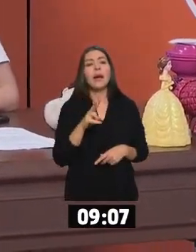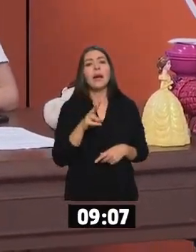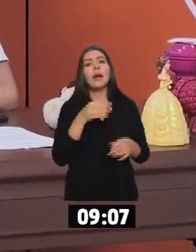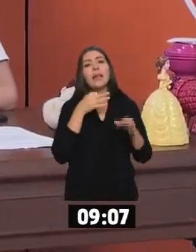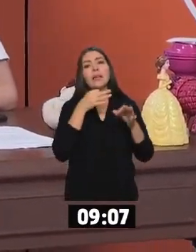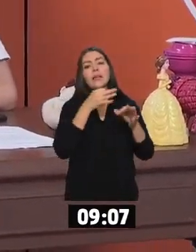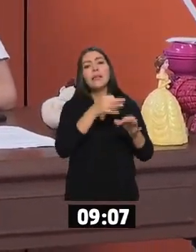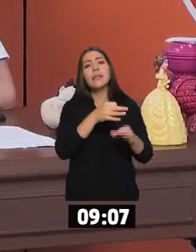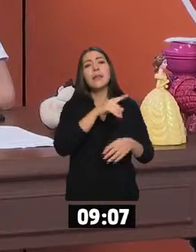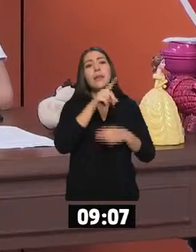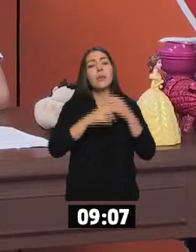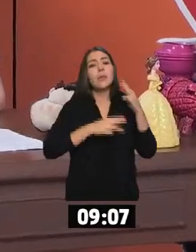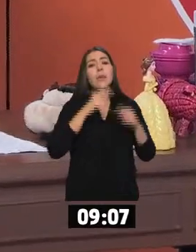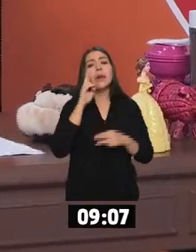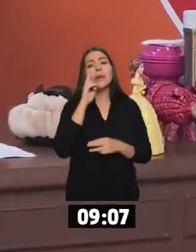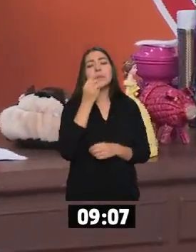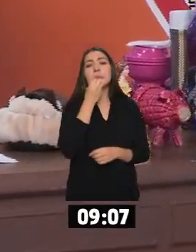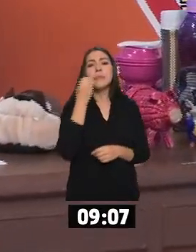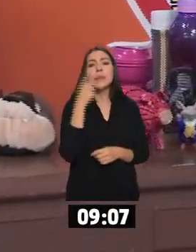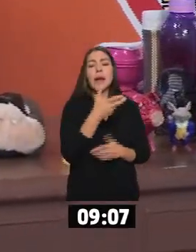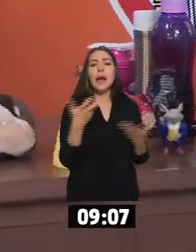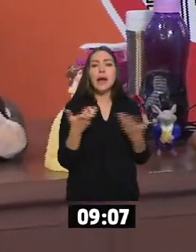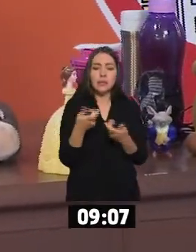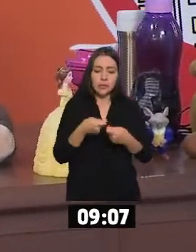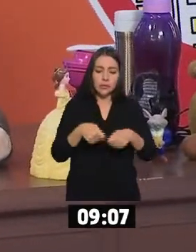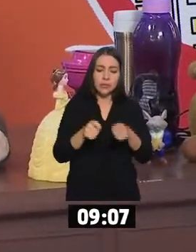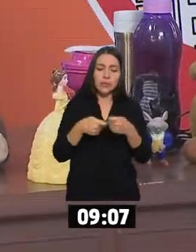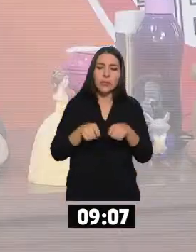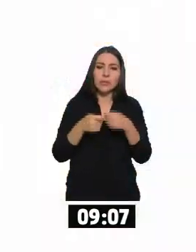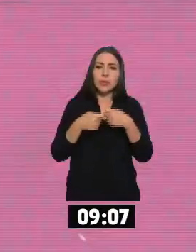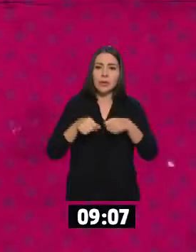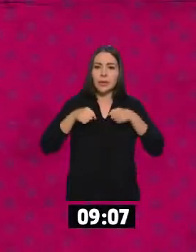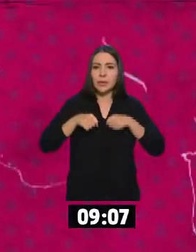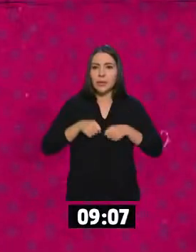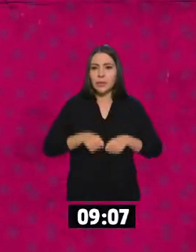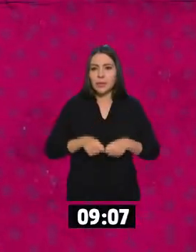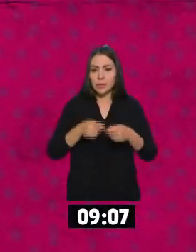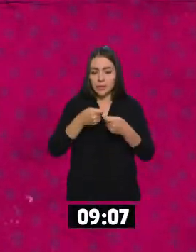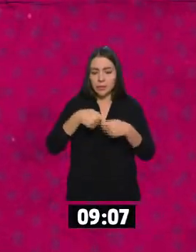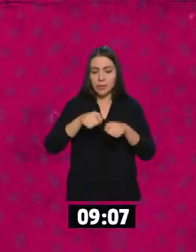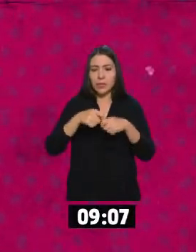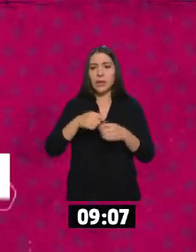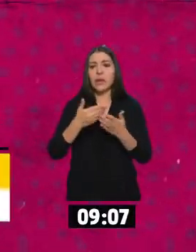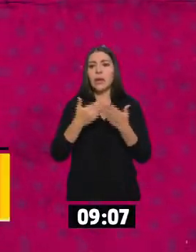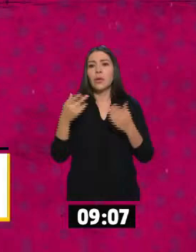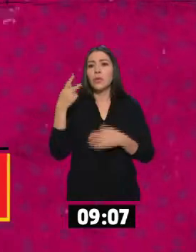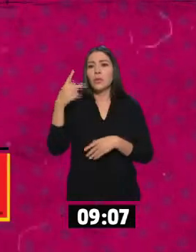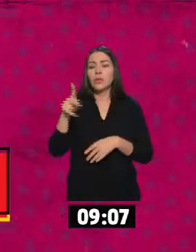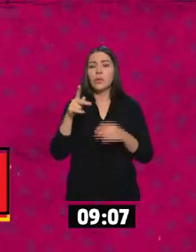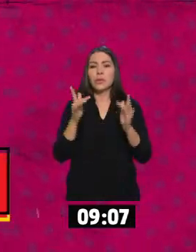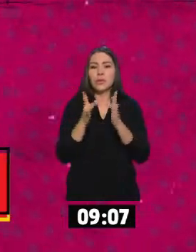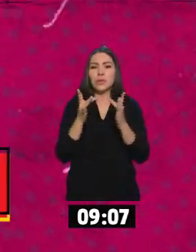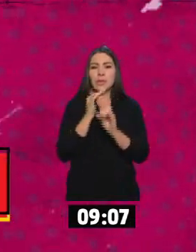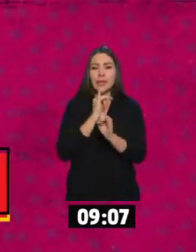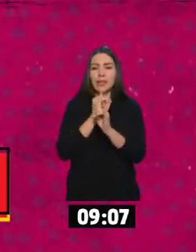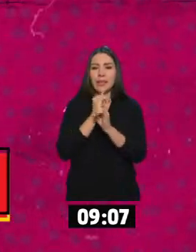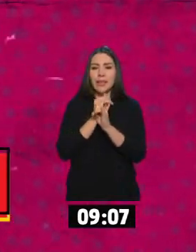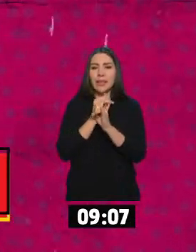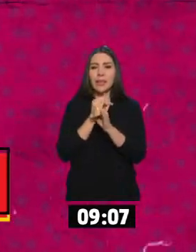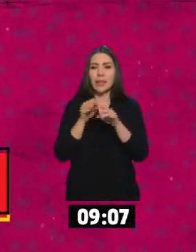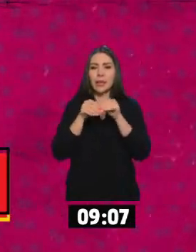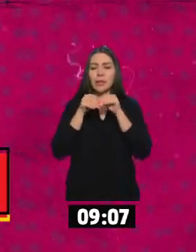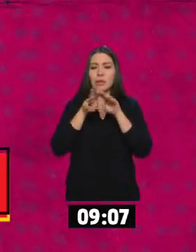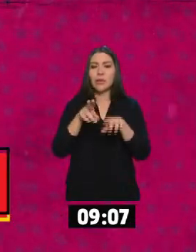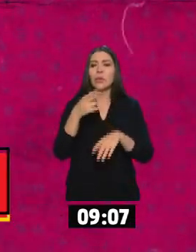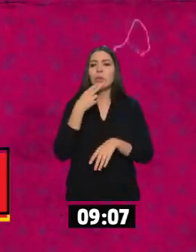chambritas. Sí, durante las competencias y utilizó su nueva plataforma para apoyar temas de